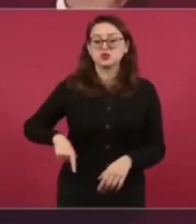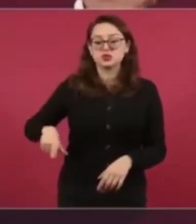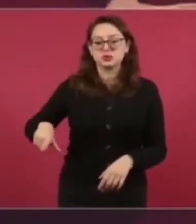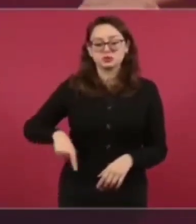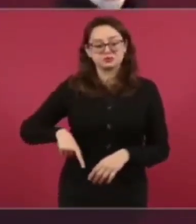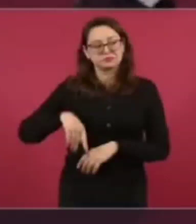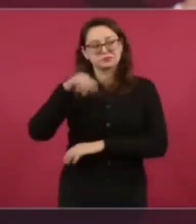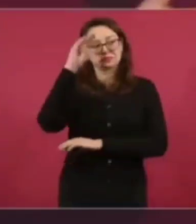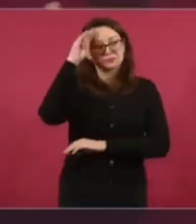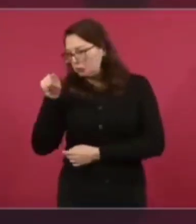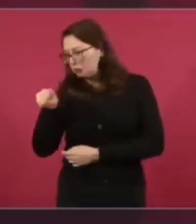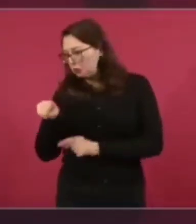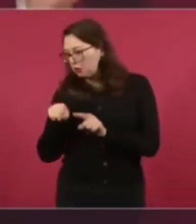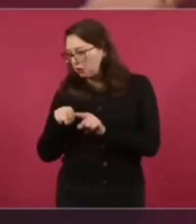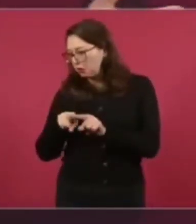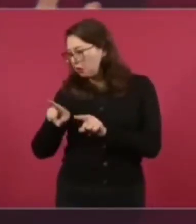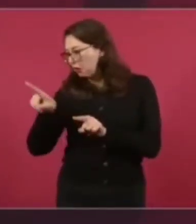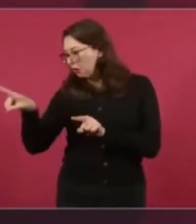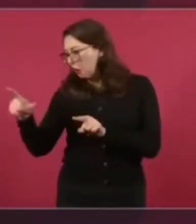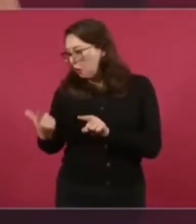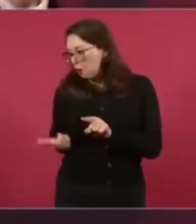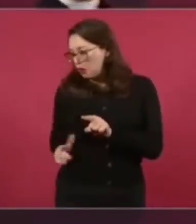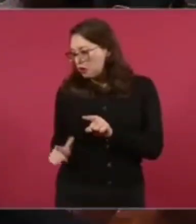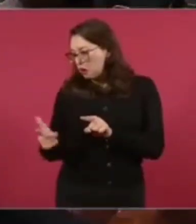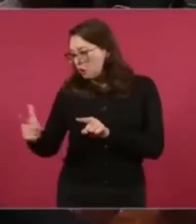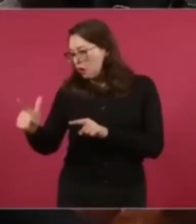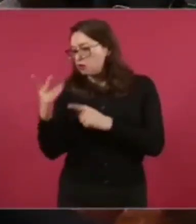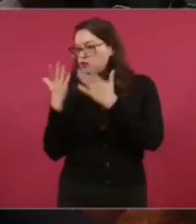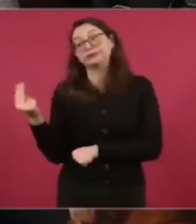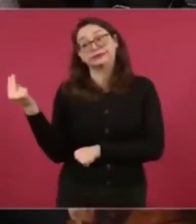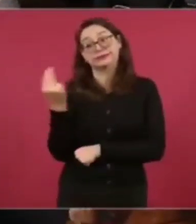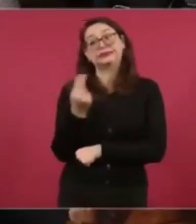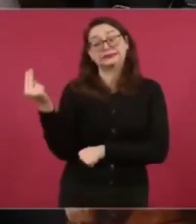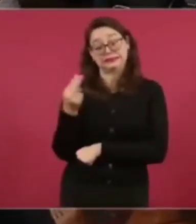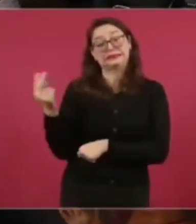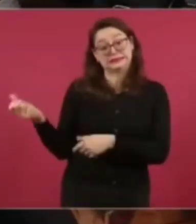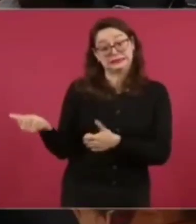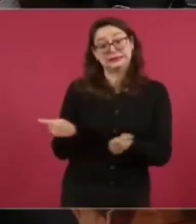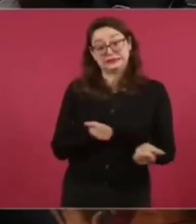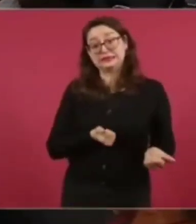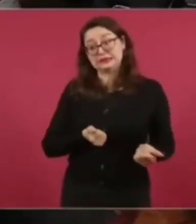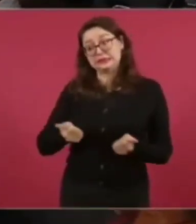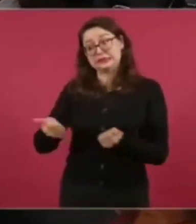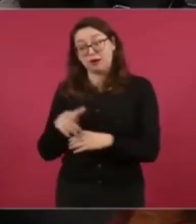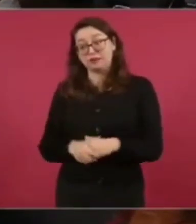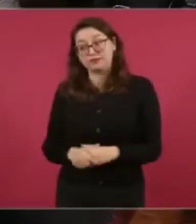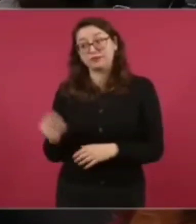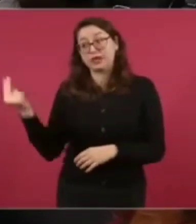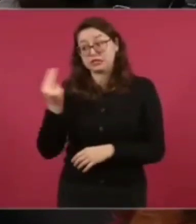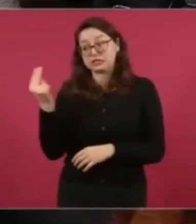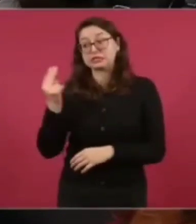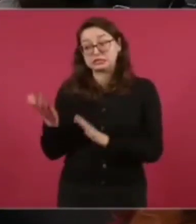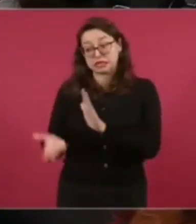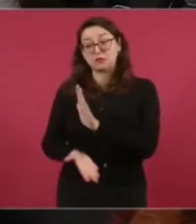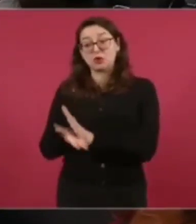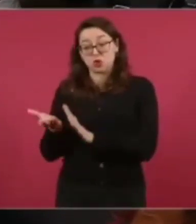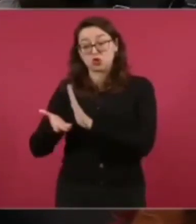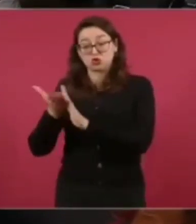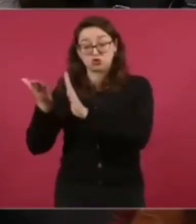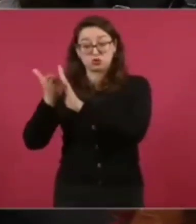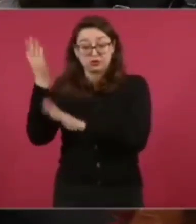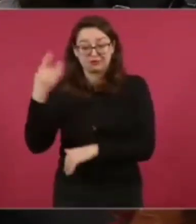se iba a llevar agua a Guanajuato, en este caso a León, que se necesitaba la presa. Pero no les importaba tanto